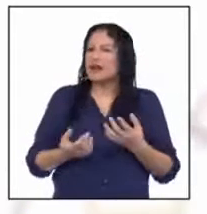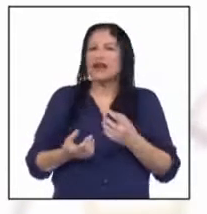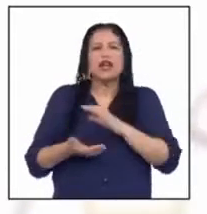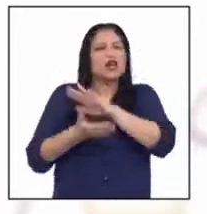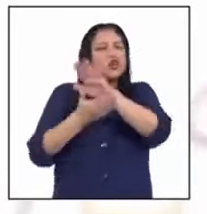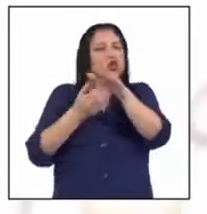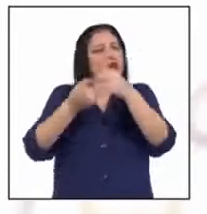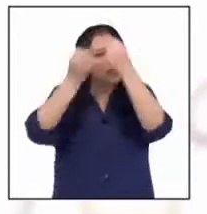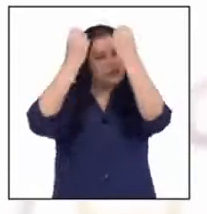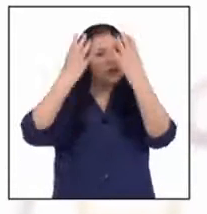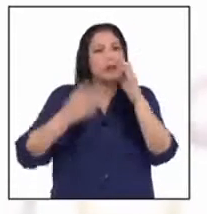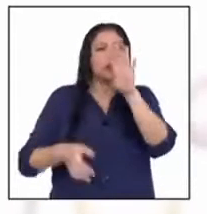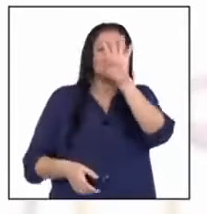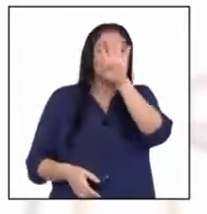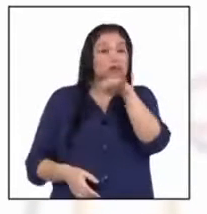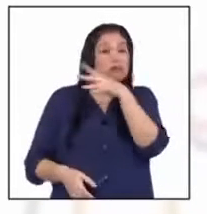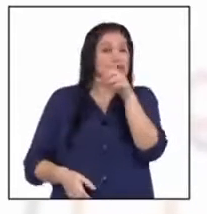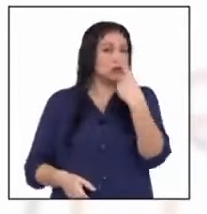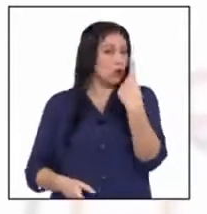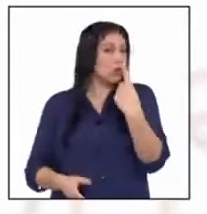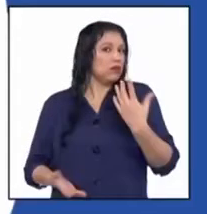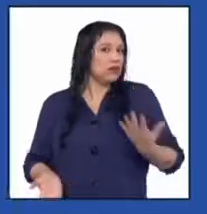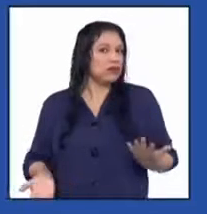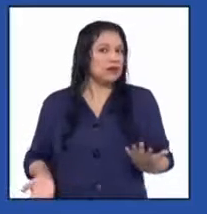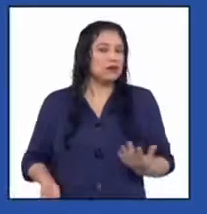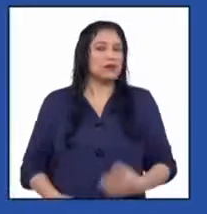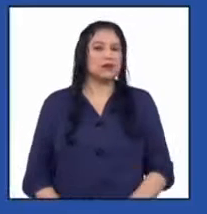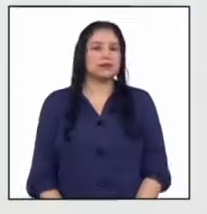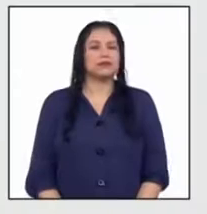datos de la tabla.